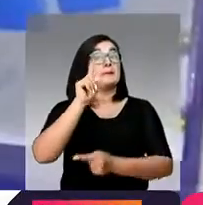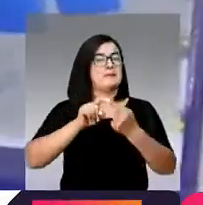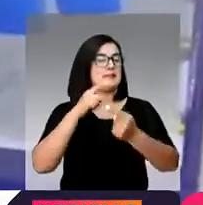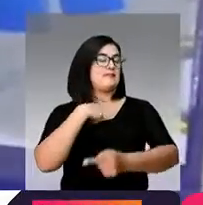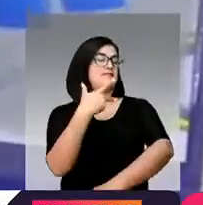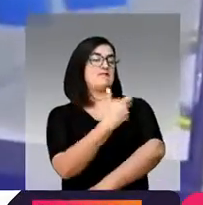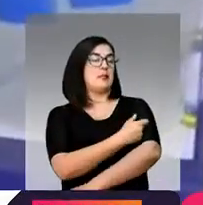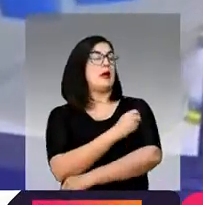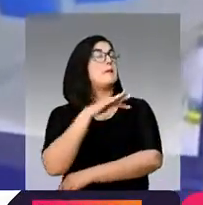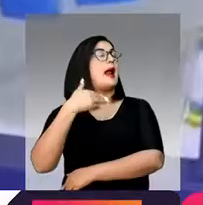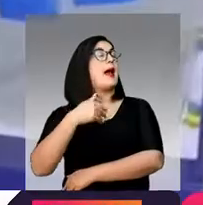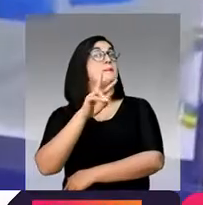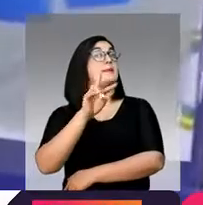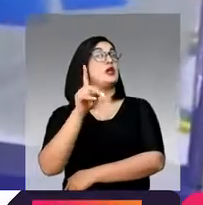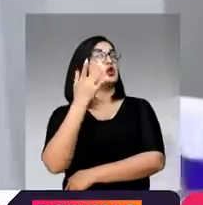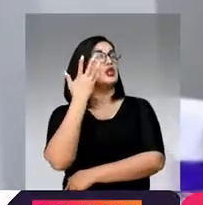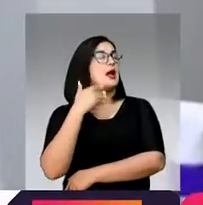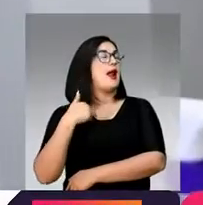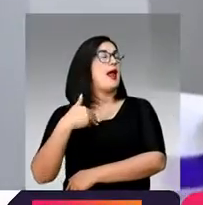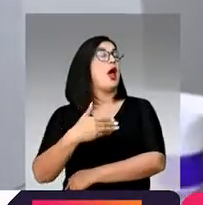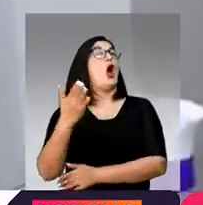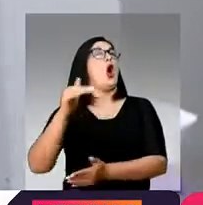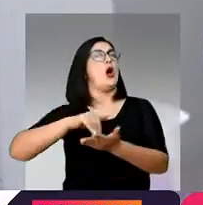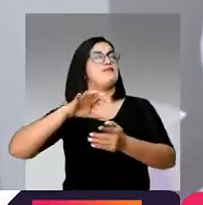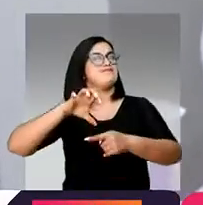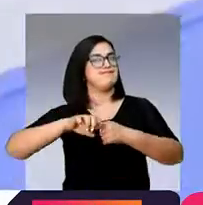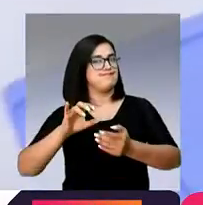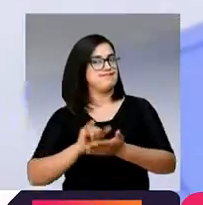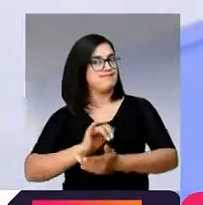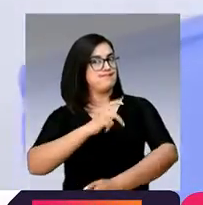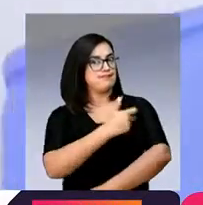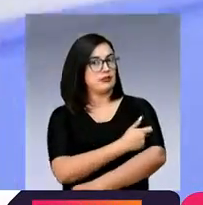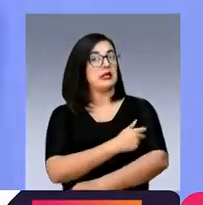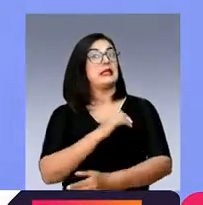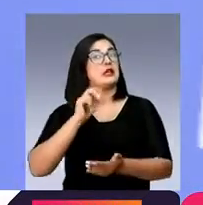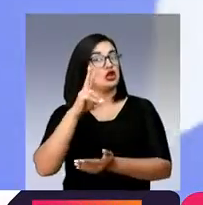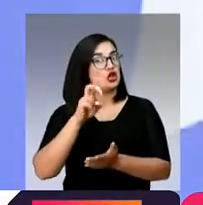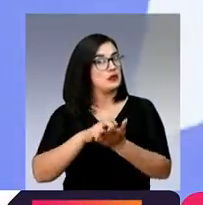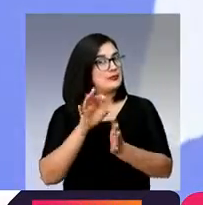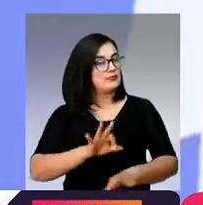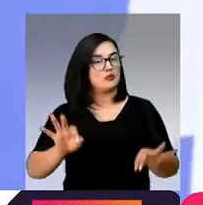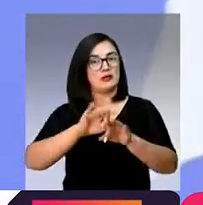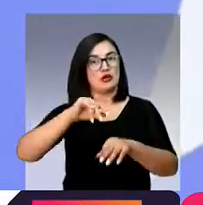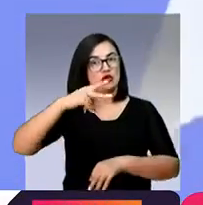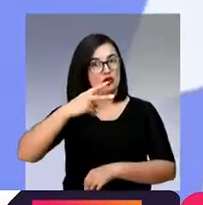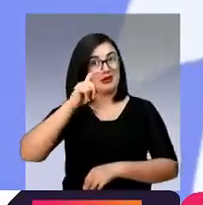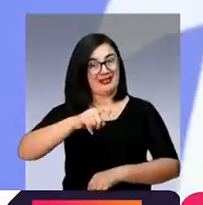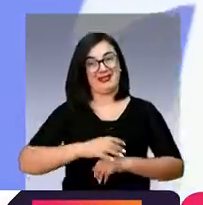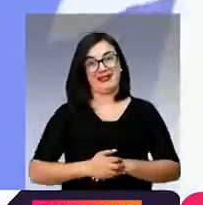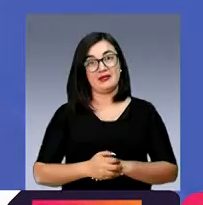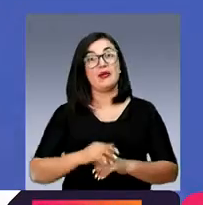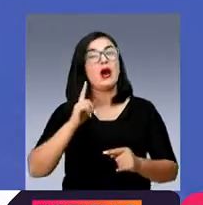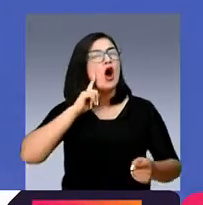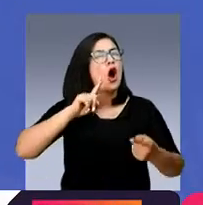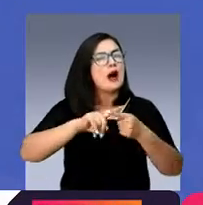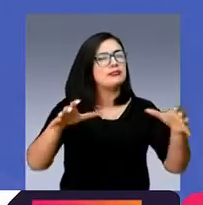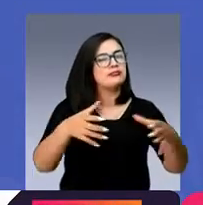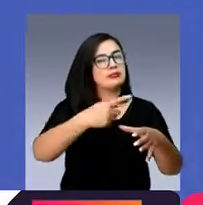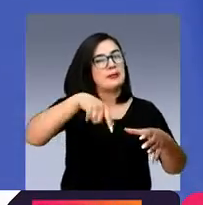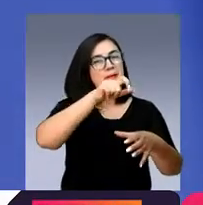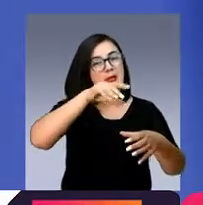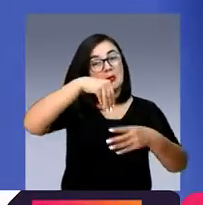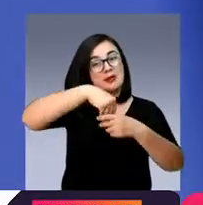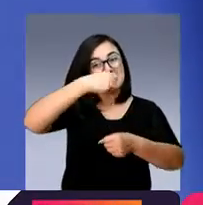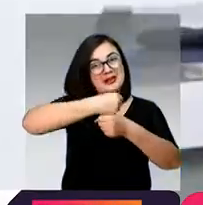debe continuar de manera efectiva el proceso de vacunación. En primer momento, las vacunas serán para trabajadores de la salud, los siguientes serán